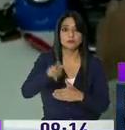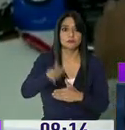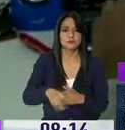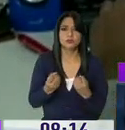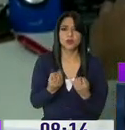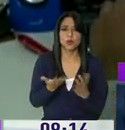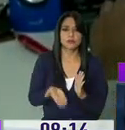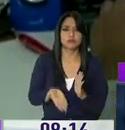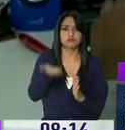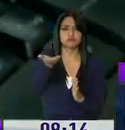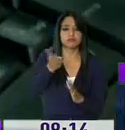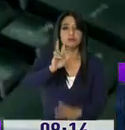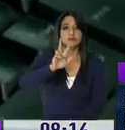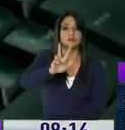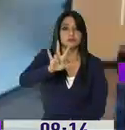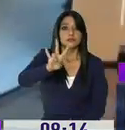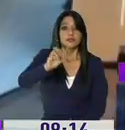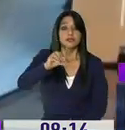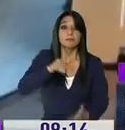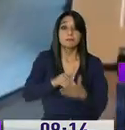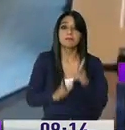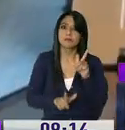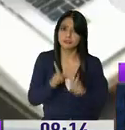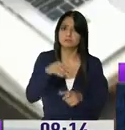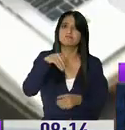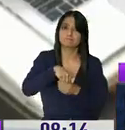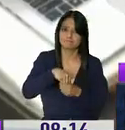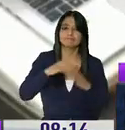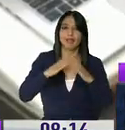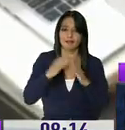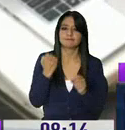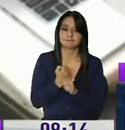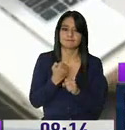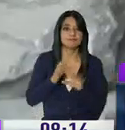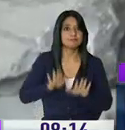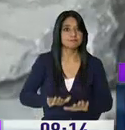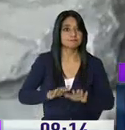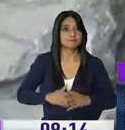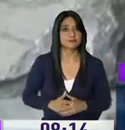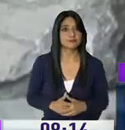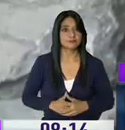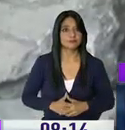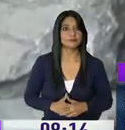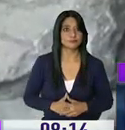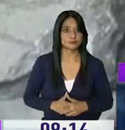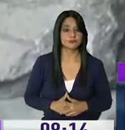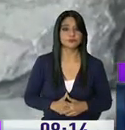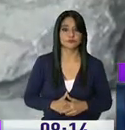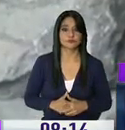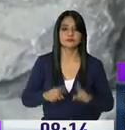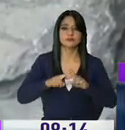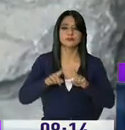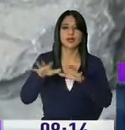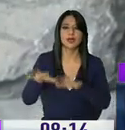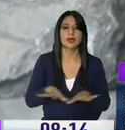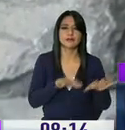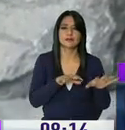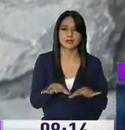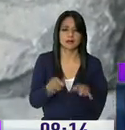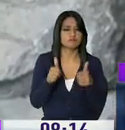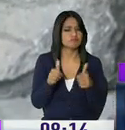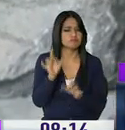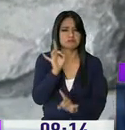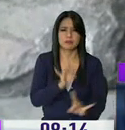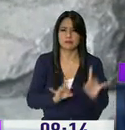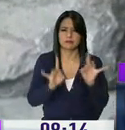cifras superan las 370.000 personas que trabajan desde sus hogares. Sin duda hay ciertas actividades que son perfectas para este